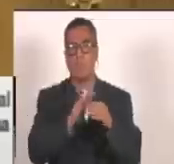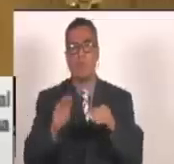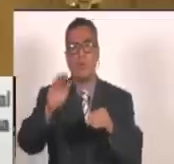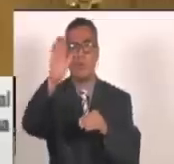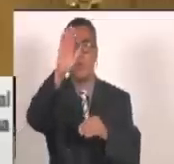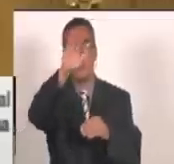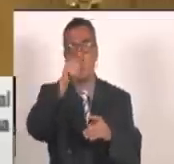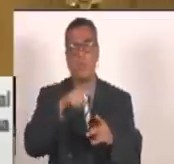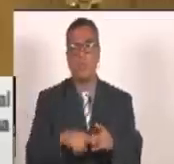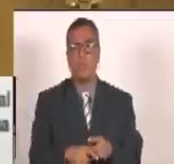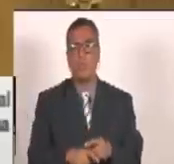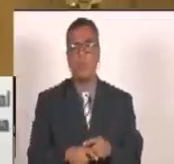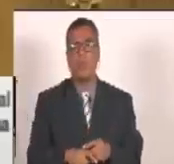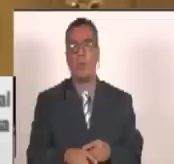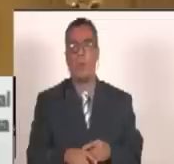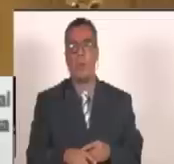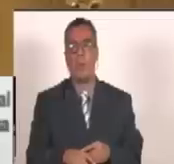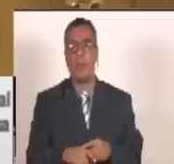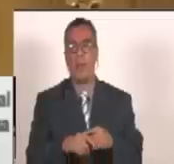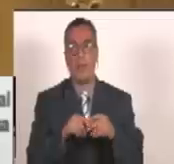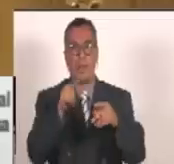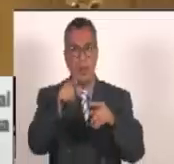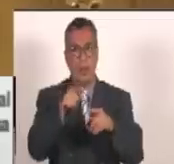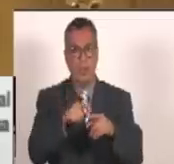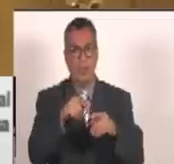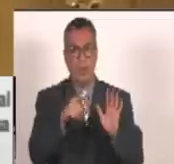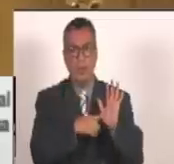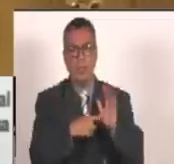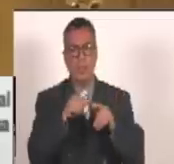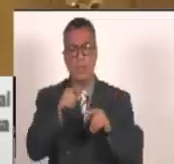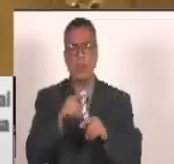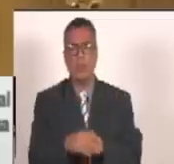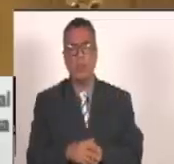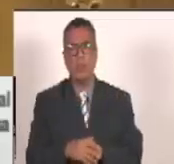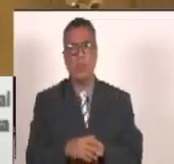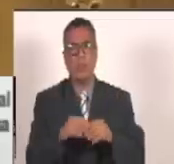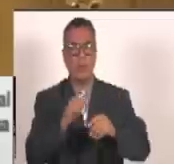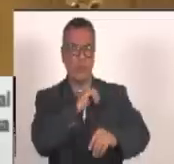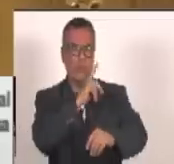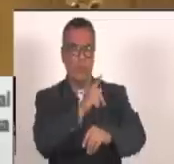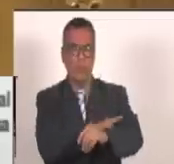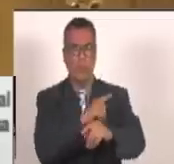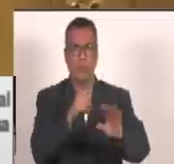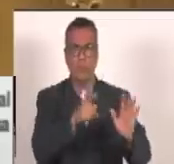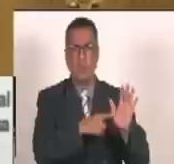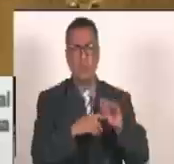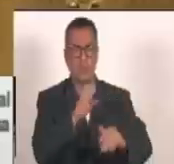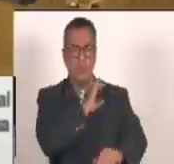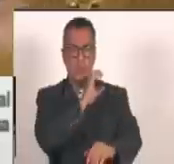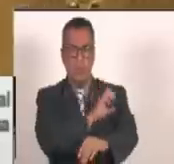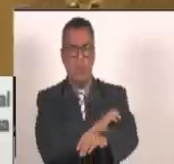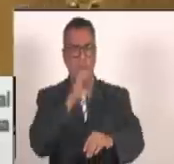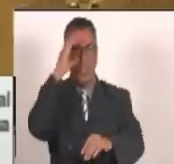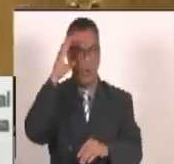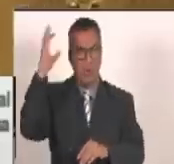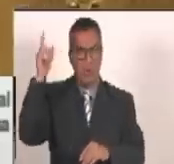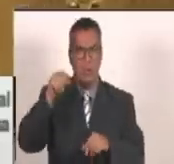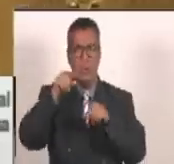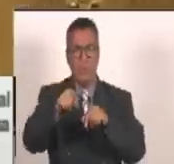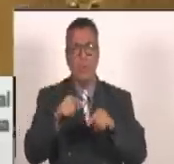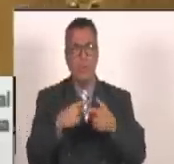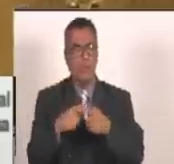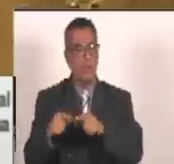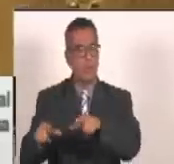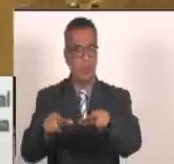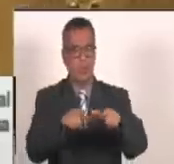montañas sagradas de la religión taoísta, a llenarse de energía, a llenarse de fuerza, a llenarse de la energía de Dios que está presente en